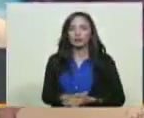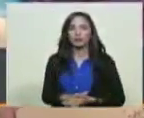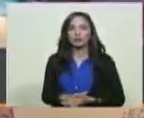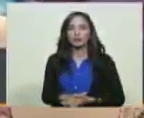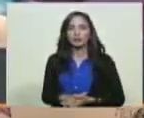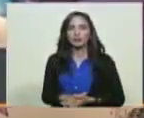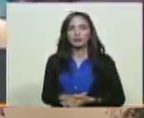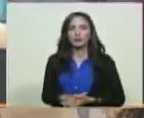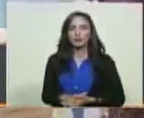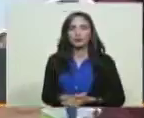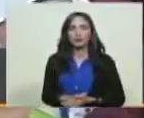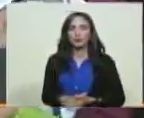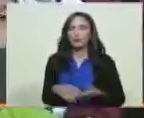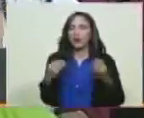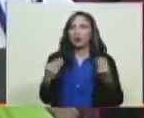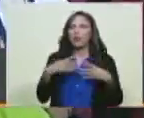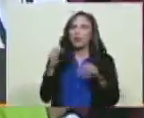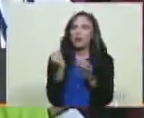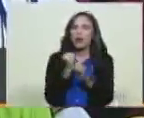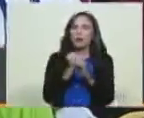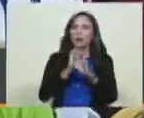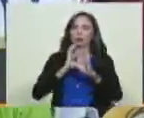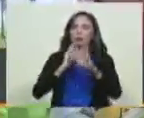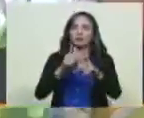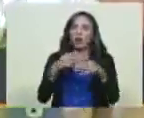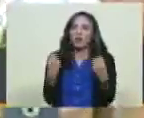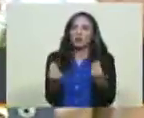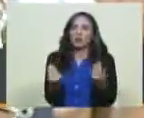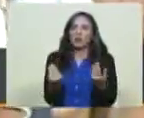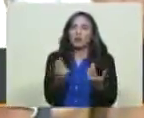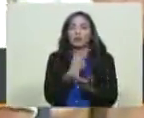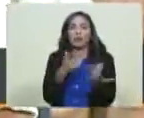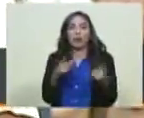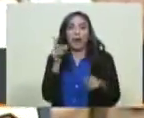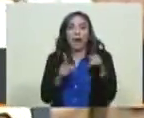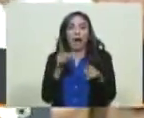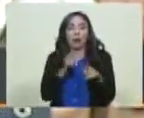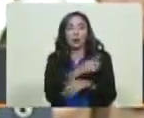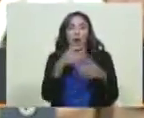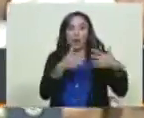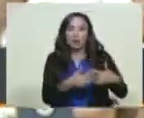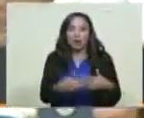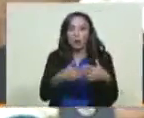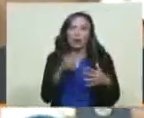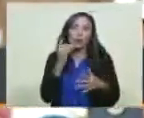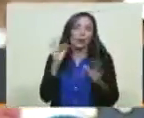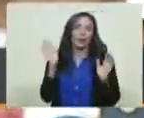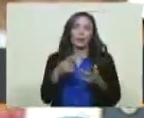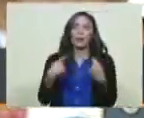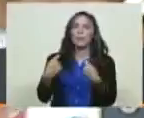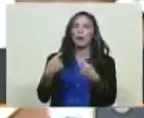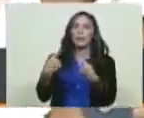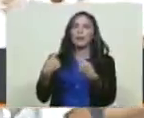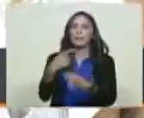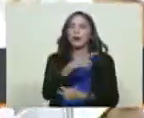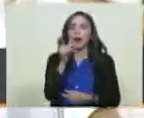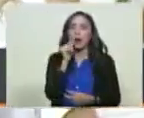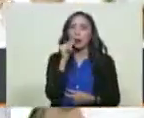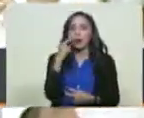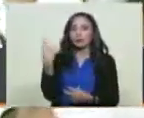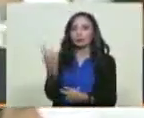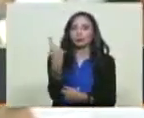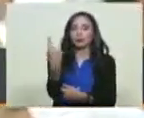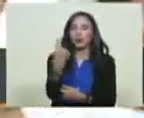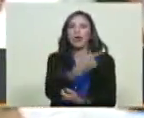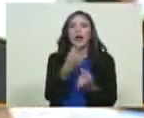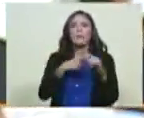como lo reproducimos bueno el capitalismo le paga al hombre solo lo que necesita para sobrevivir y la mujer